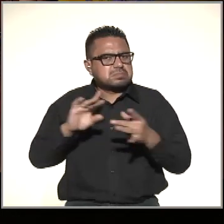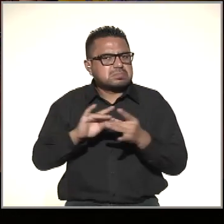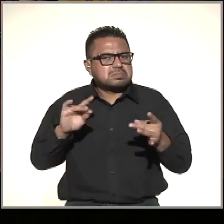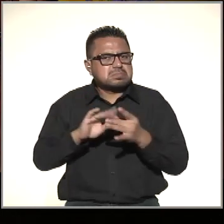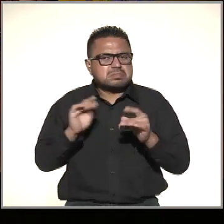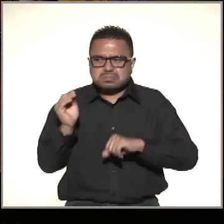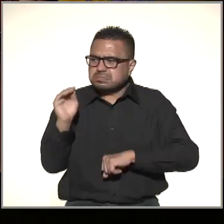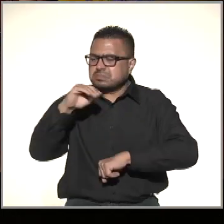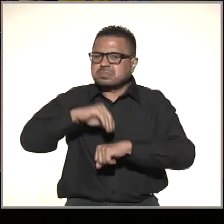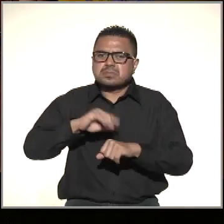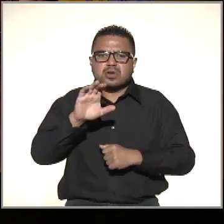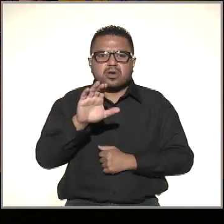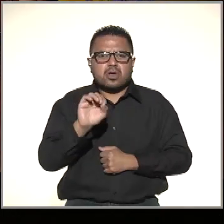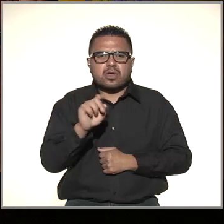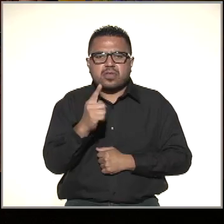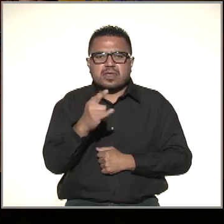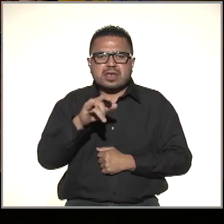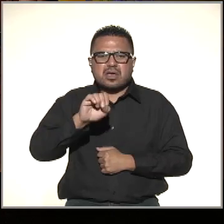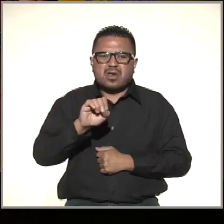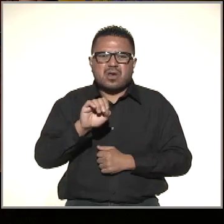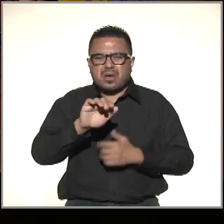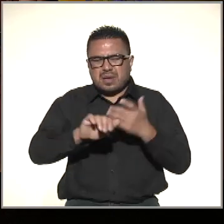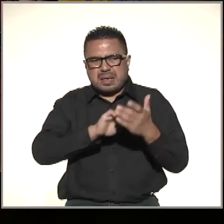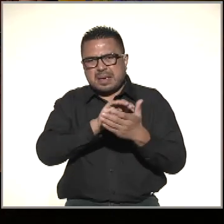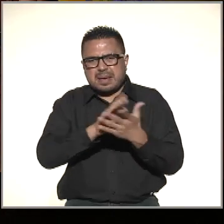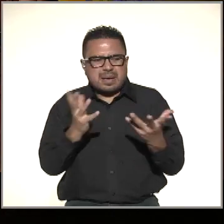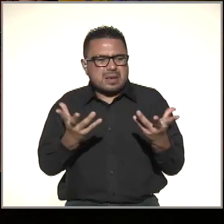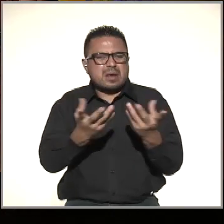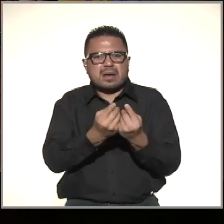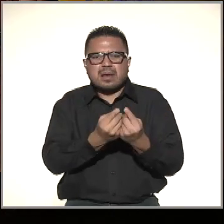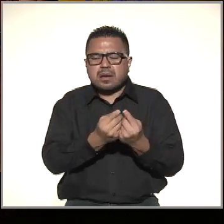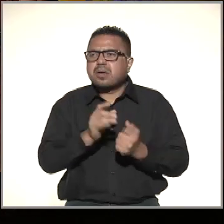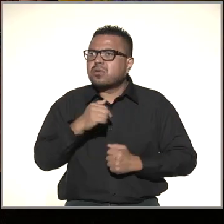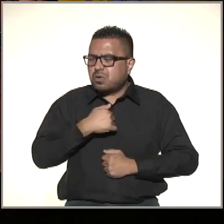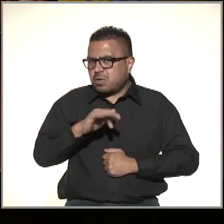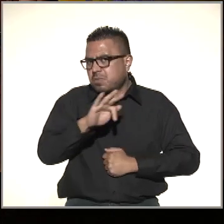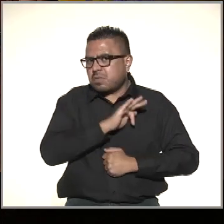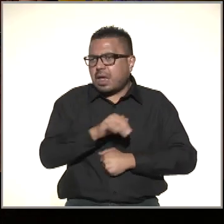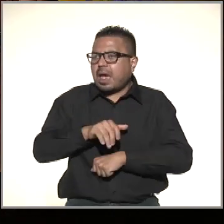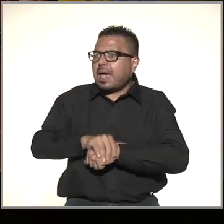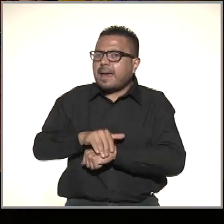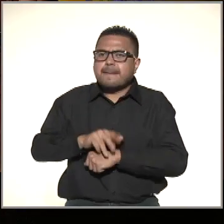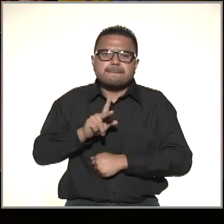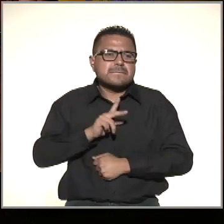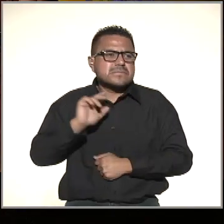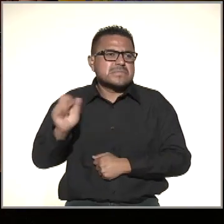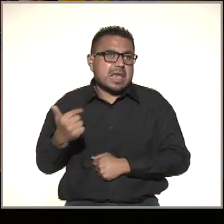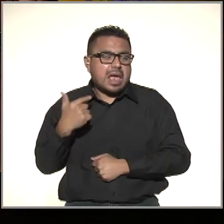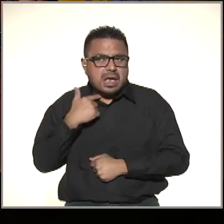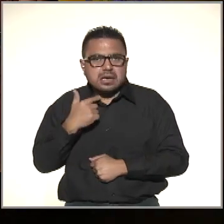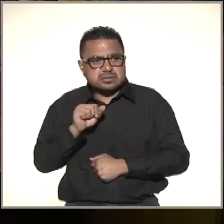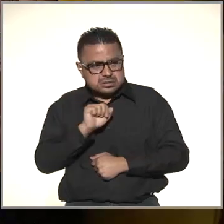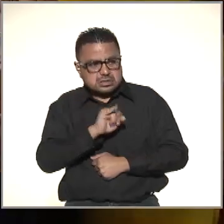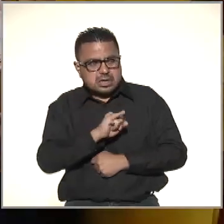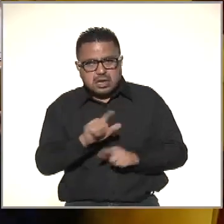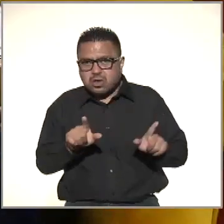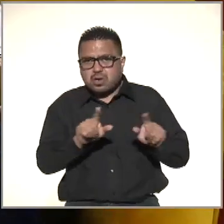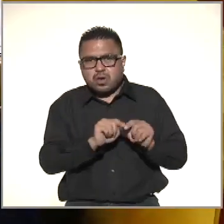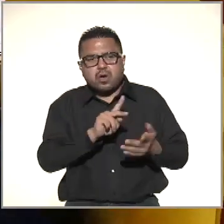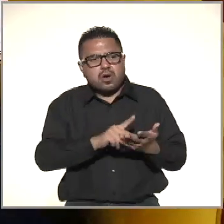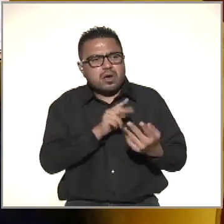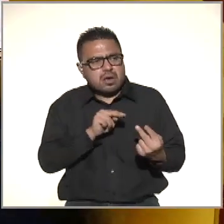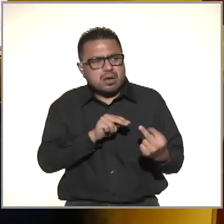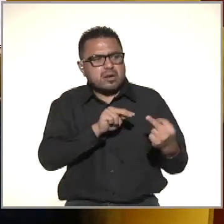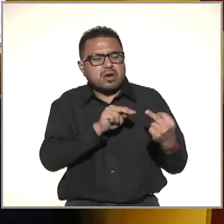se crean códigos de pareja, ¿no? Entonces, cuando dicen, es que puedo ser amigo de mi ex, le digo, sí, nada más que cuando lo vuelves a ver